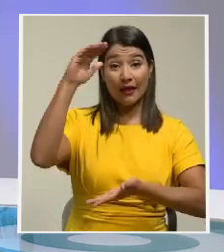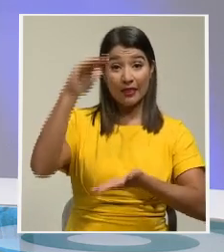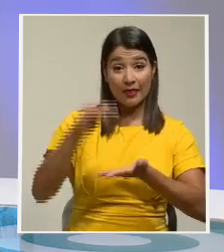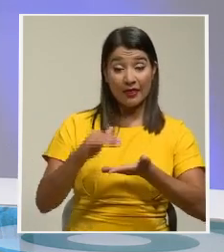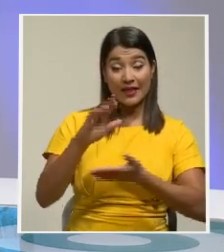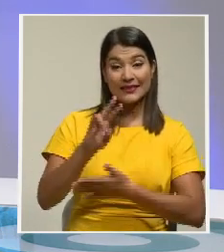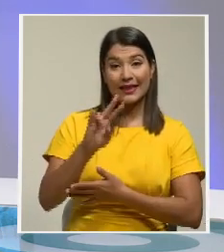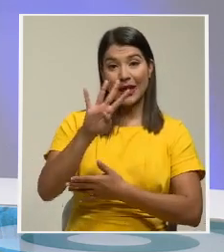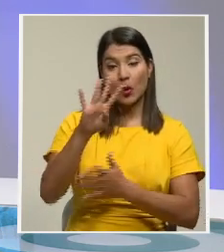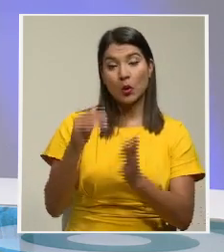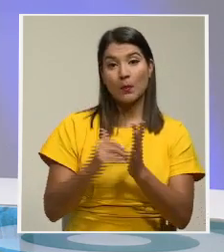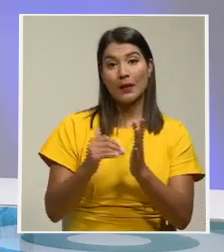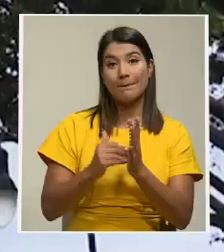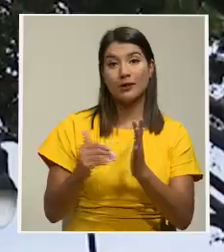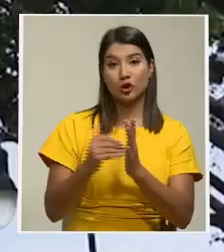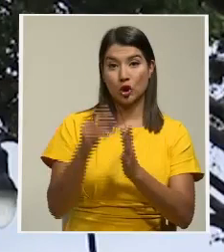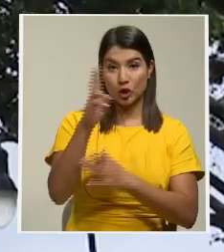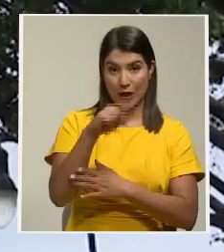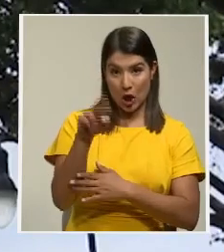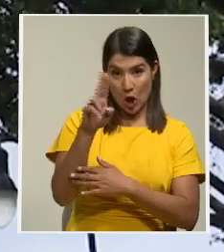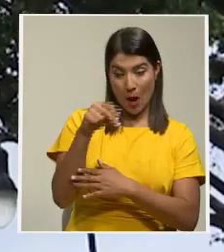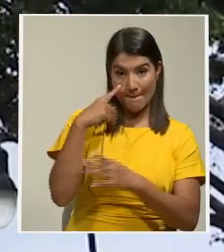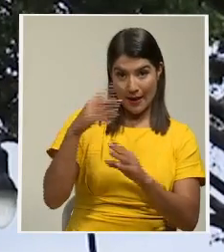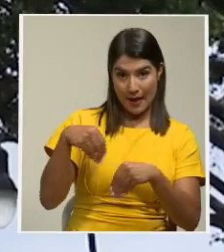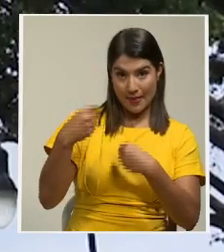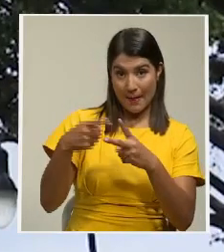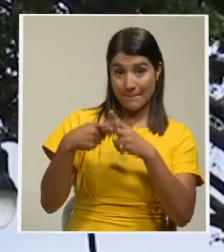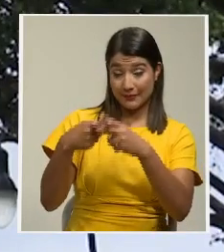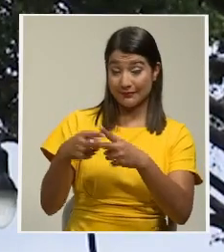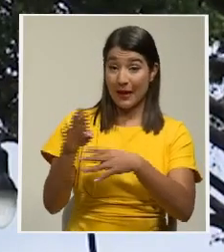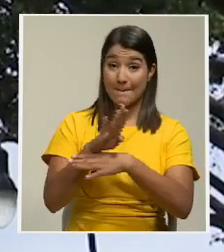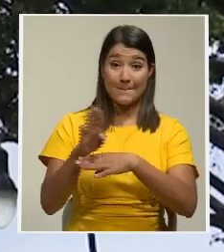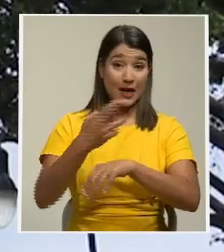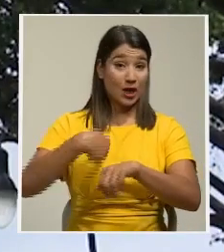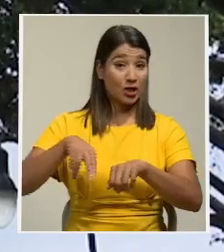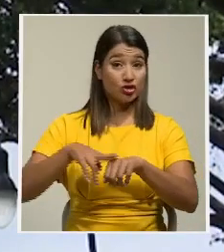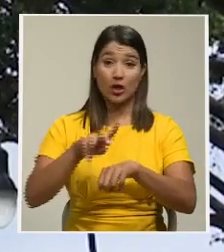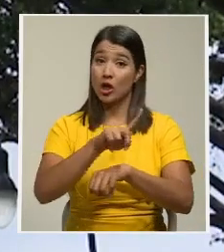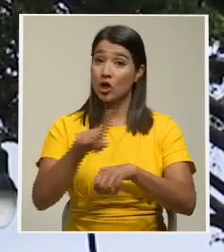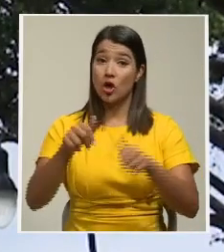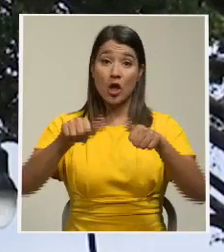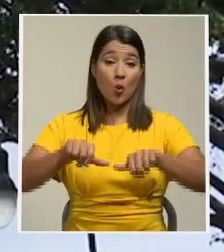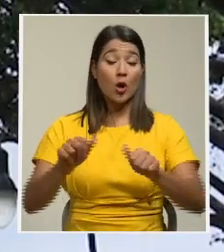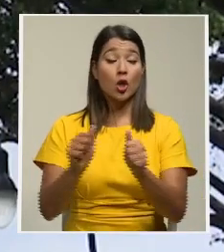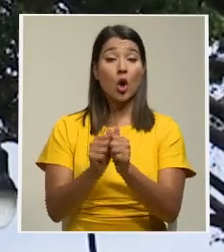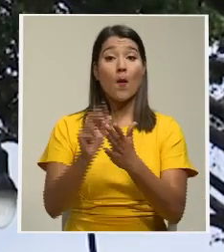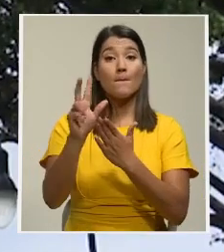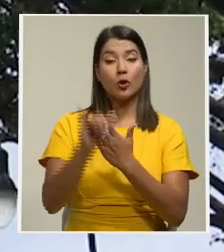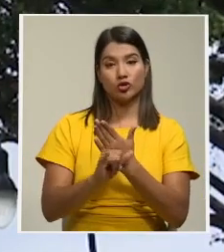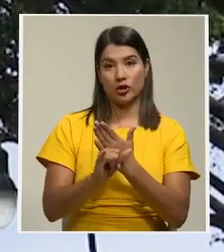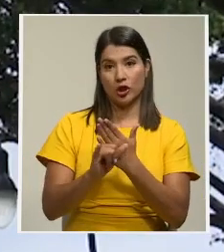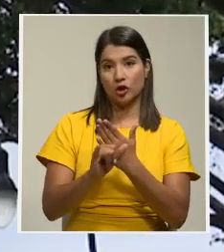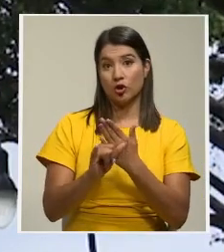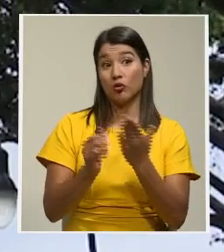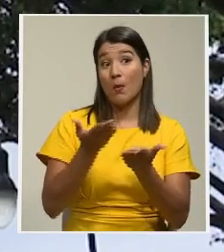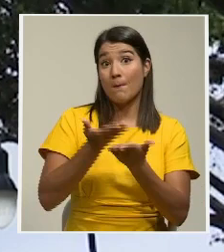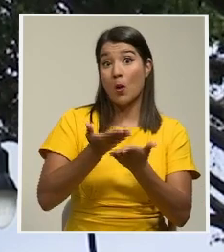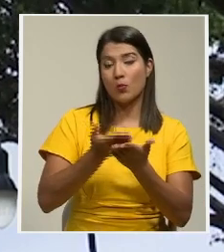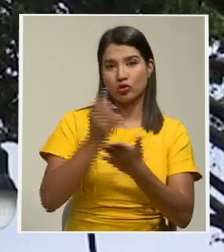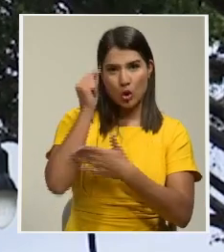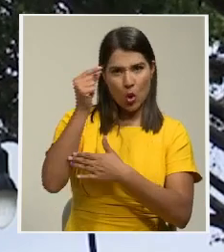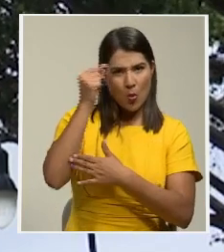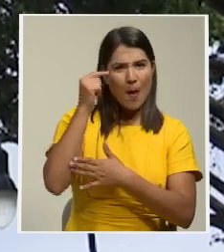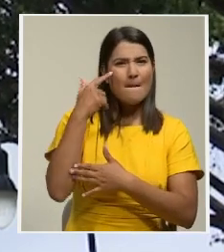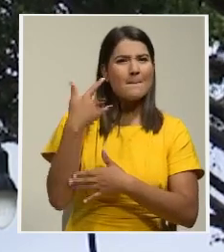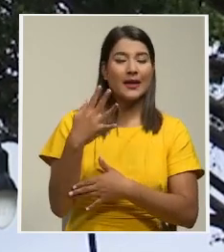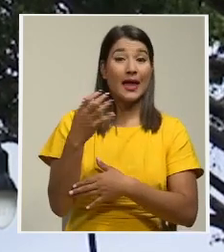créditos. El Banco Nacional no está de acuerdo con el proyecto que planteó el gobierno para que 14 instituciones, entre ellas la